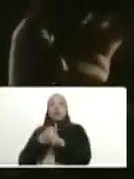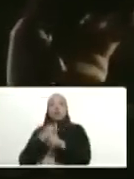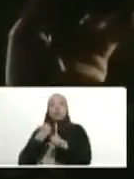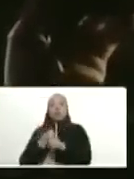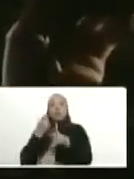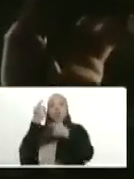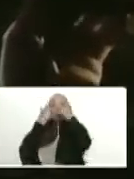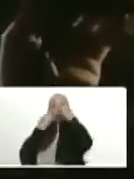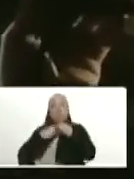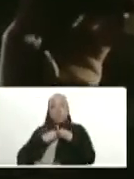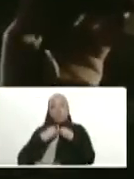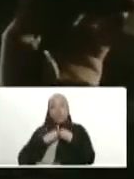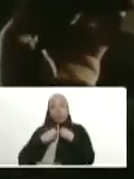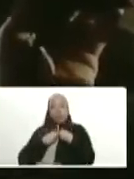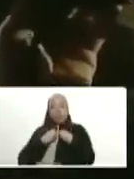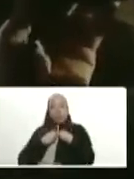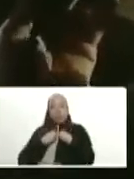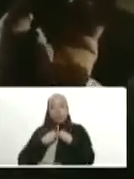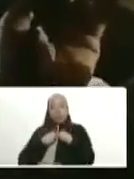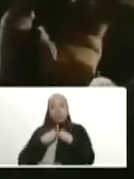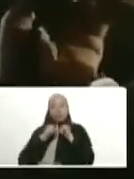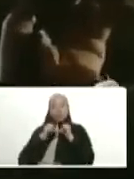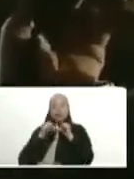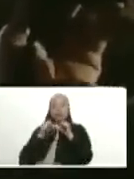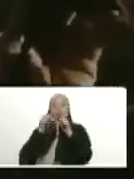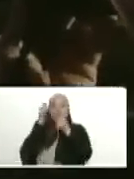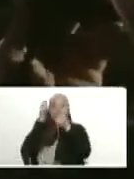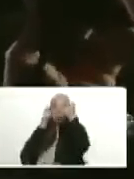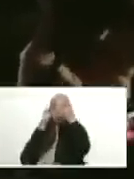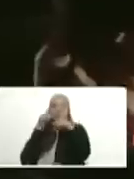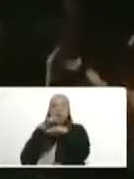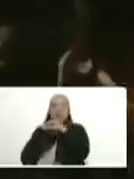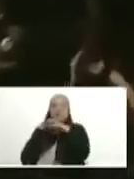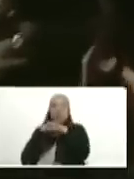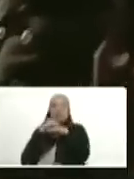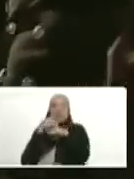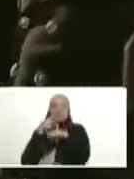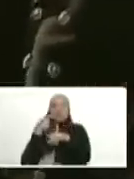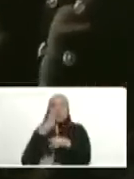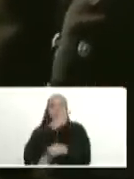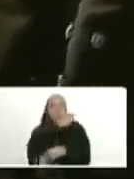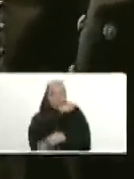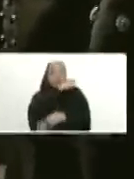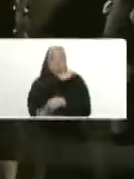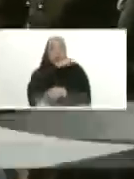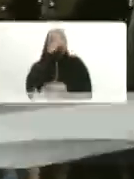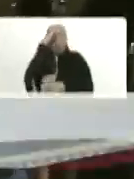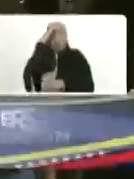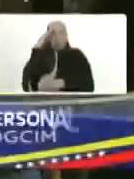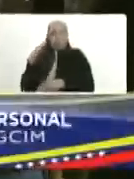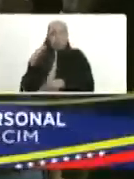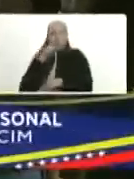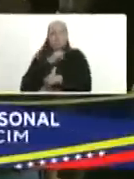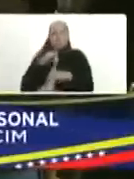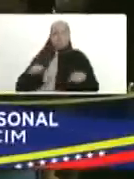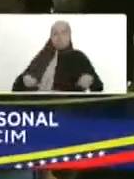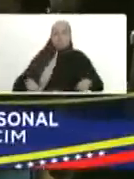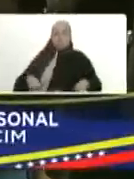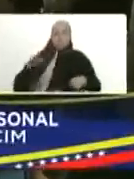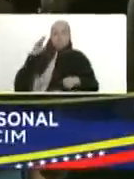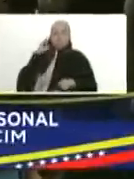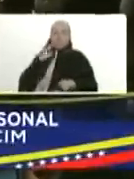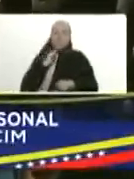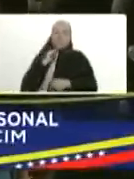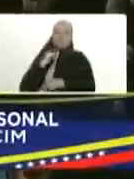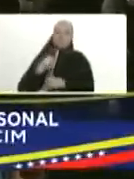nuestras batallas. Buenas tardes, mi comandante en jefe. Permiso para recibir el grado de capitán de la Fuerza Armada Nacional Bolivariana.